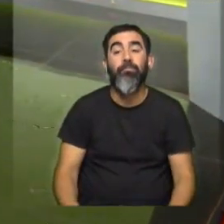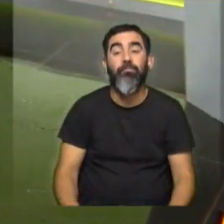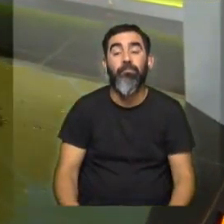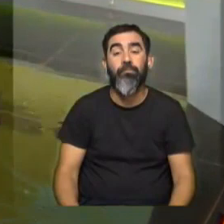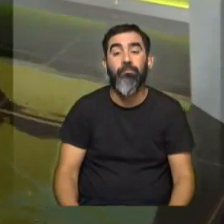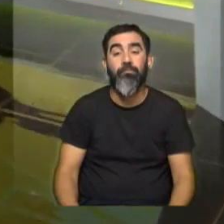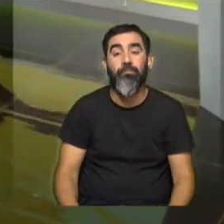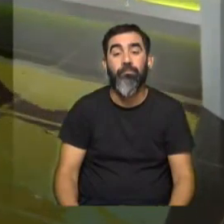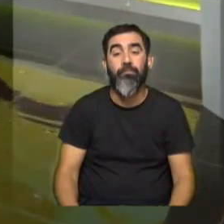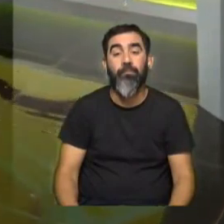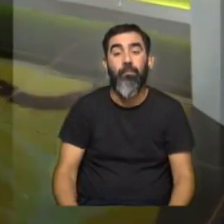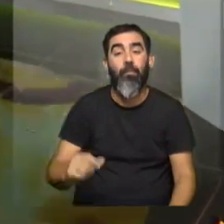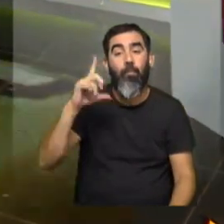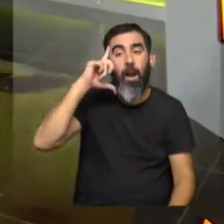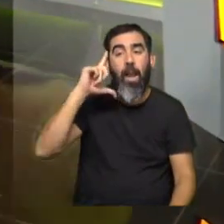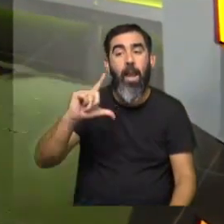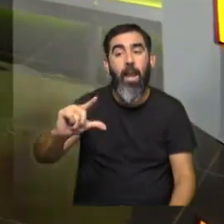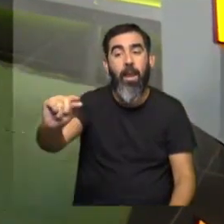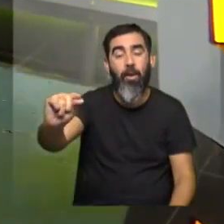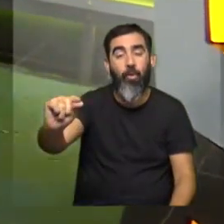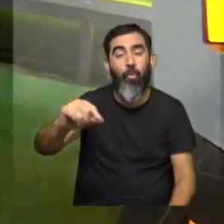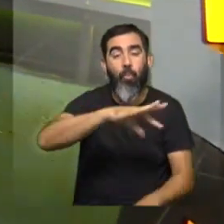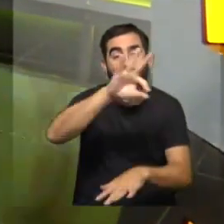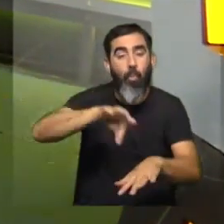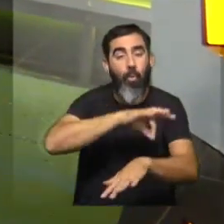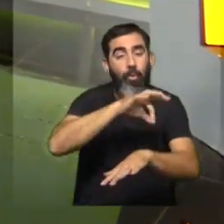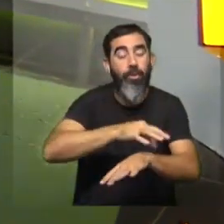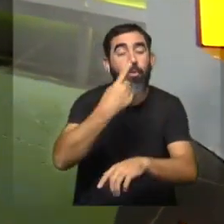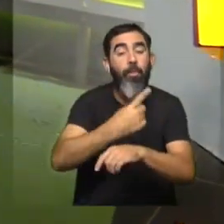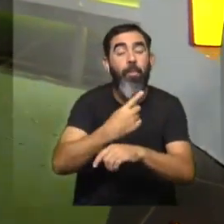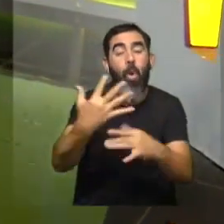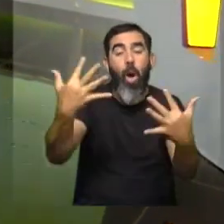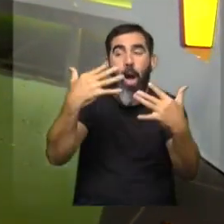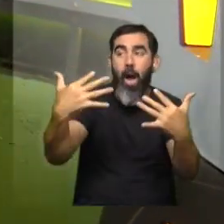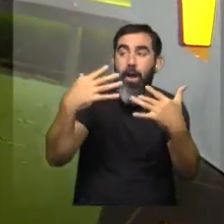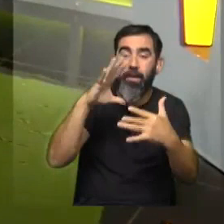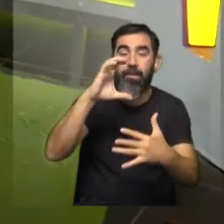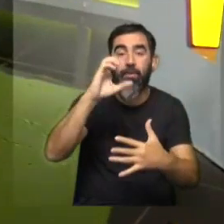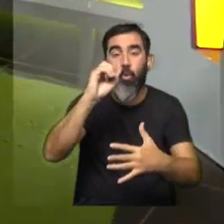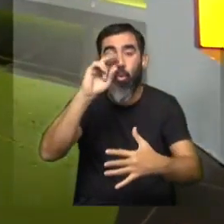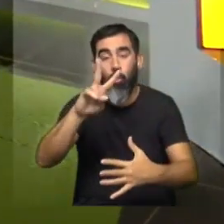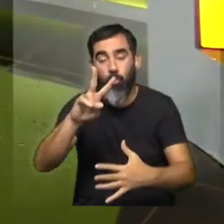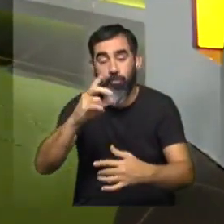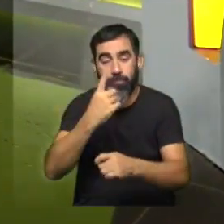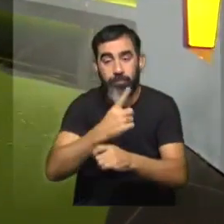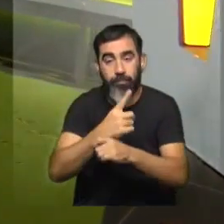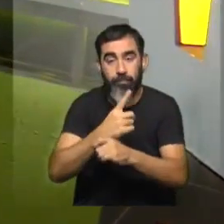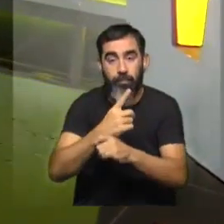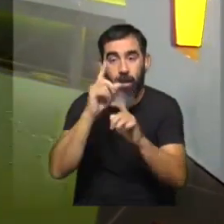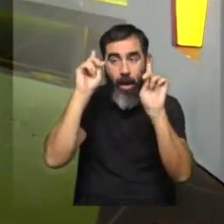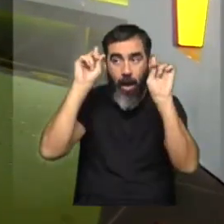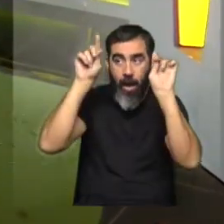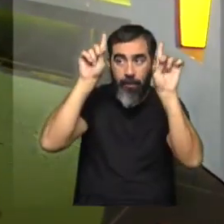decía Gonzalo, cuanto más lejos está el mosquito, lo primero que capta es el dióxido de carbono, ¿no? Entonces utiliza, como vimos, esas